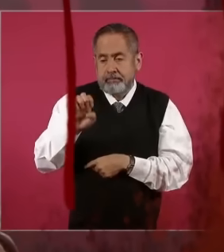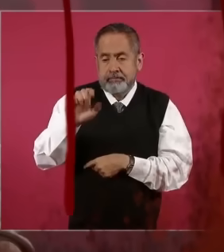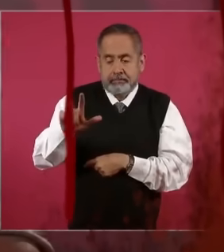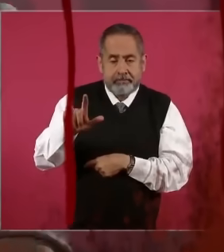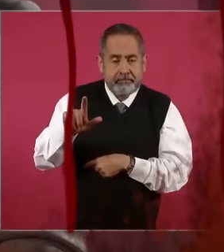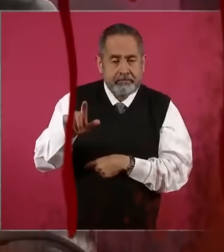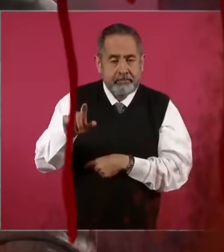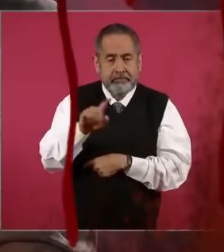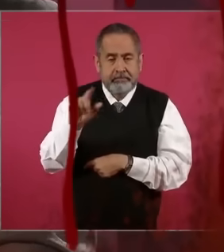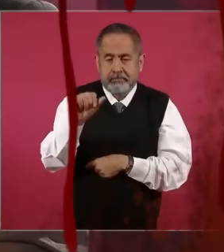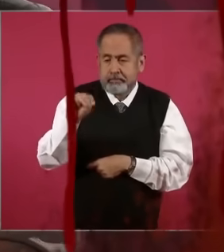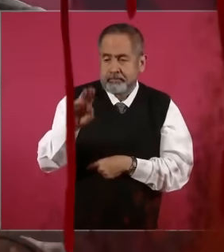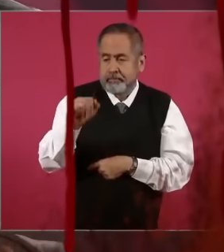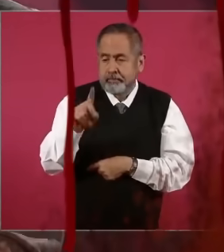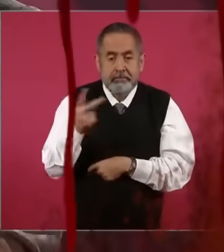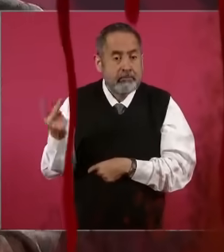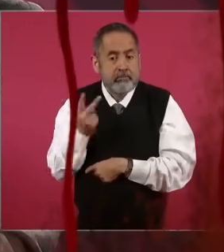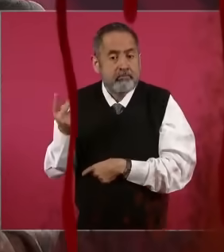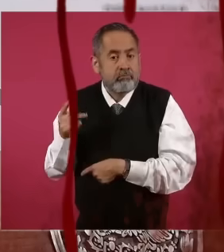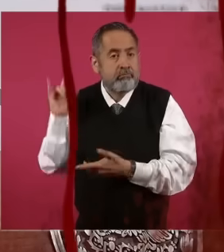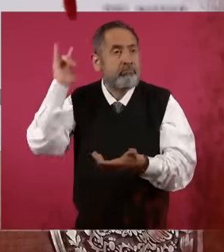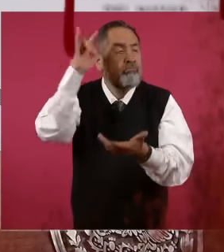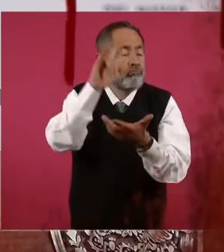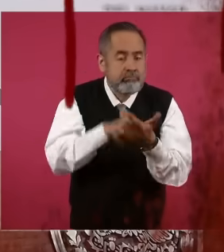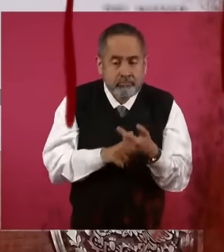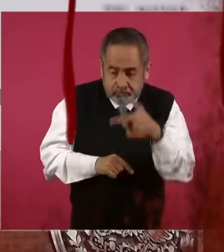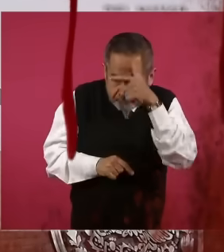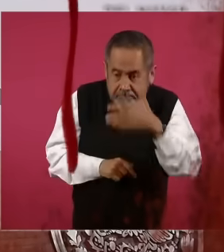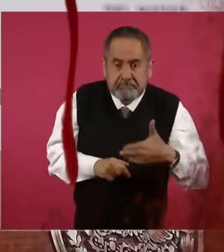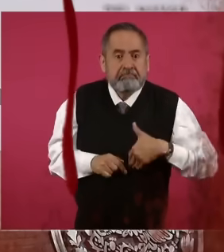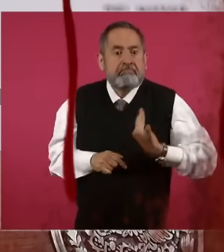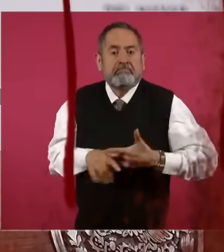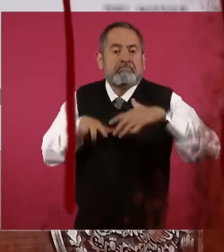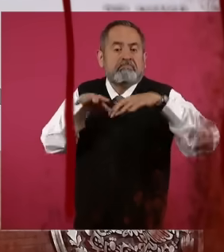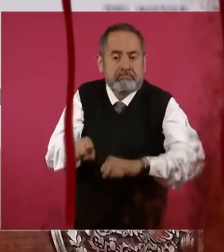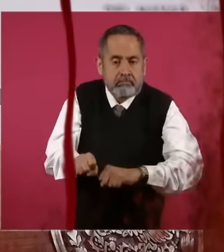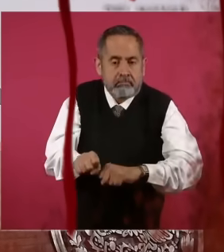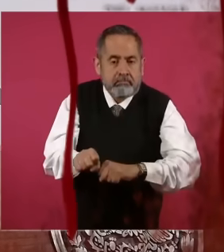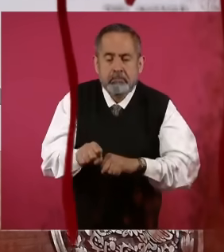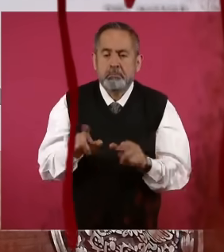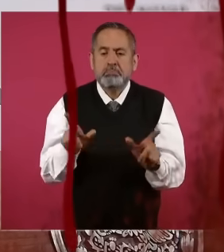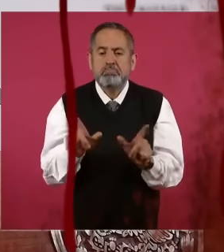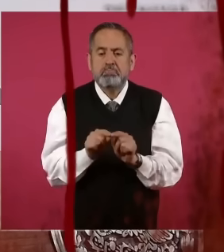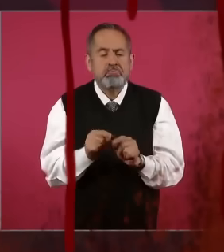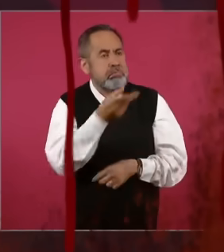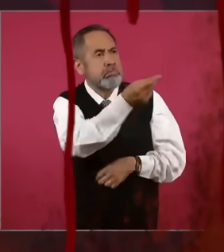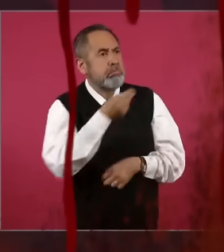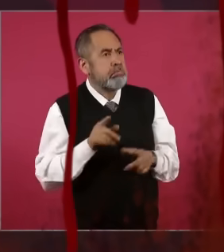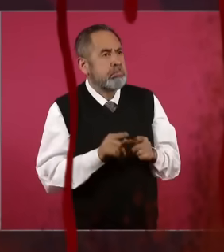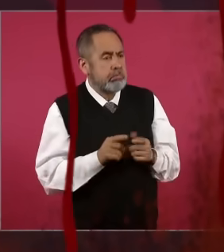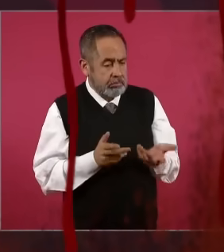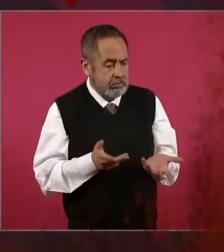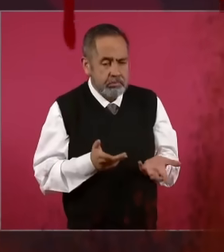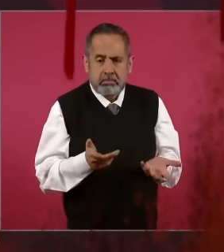Unidos entraban, operaban desde la embajada de Estados Unidos en México y hacían lo que se les daba la gana.